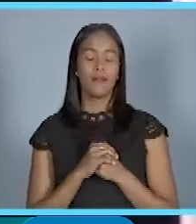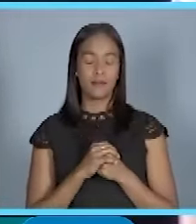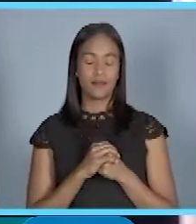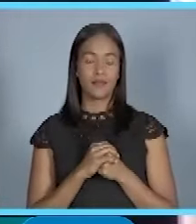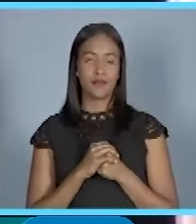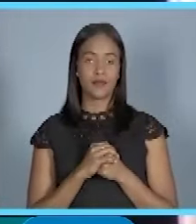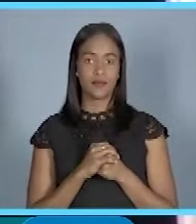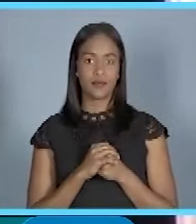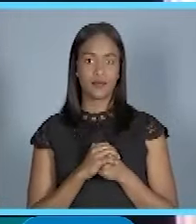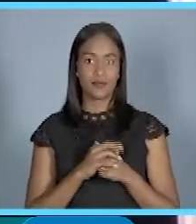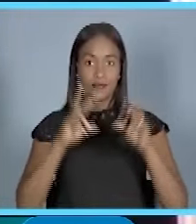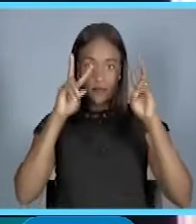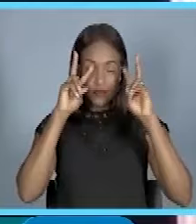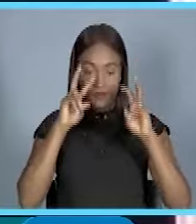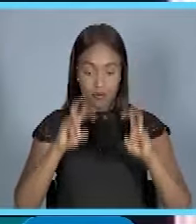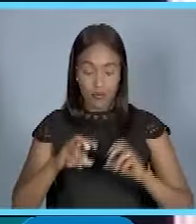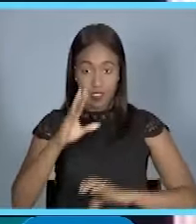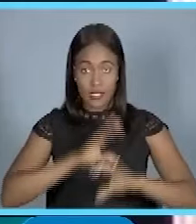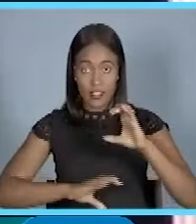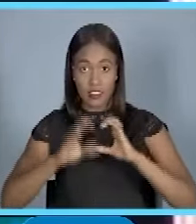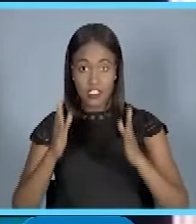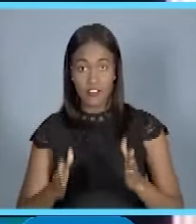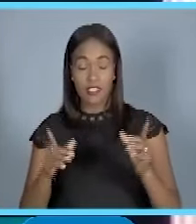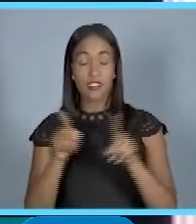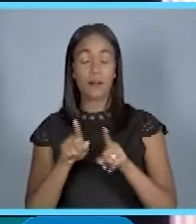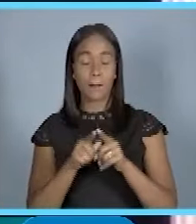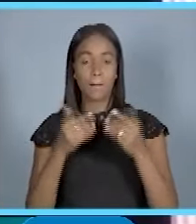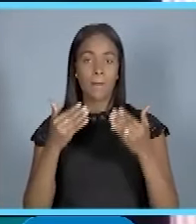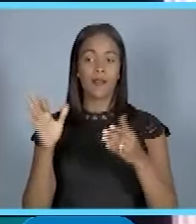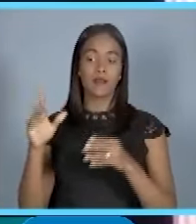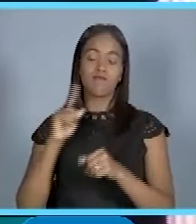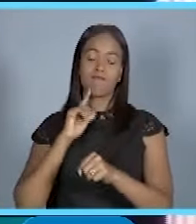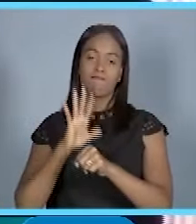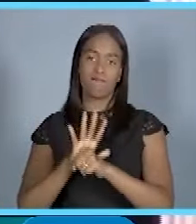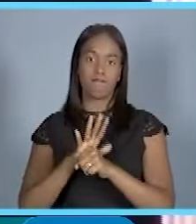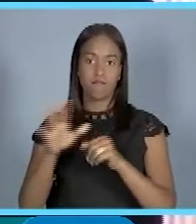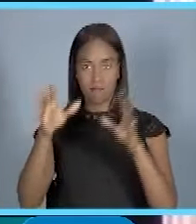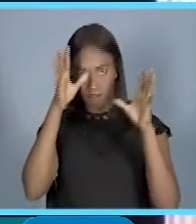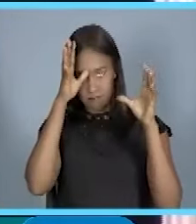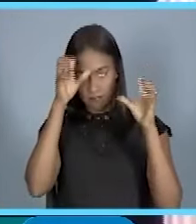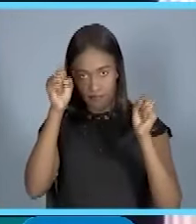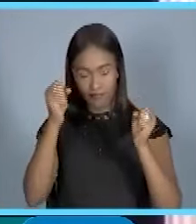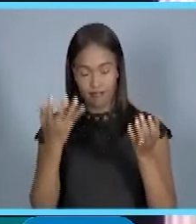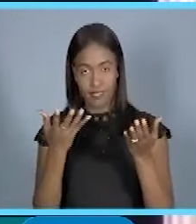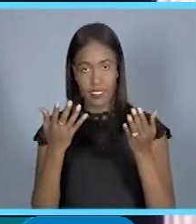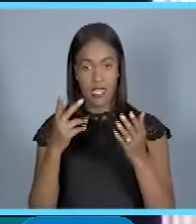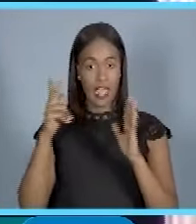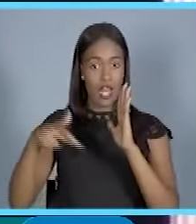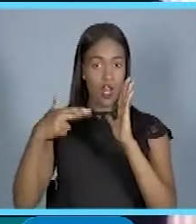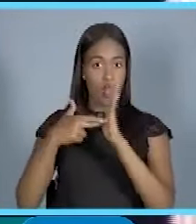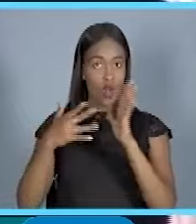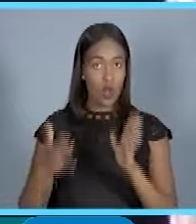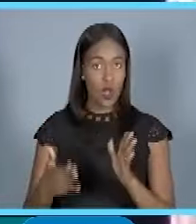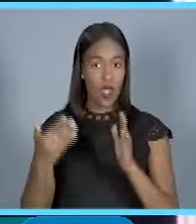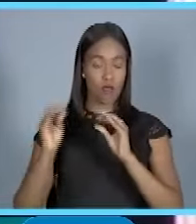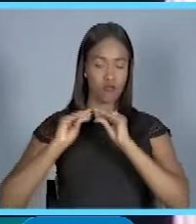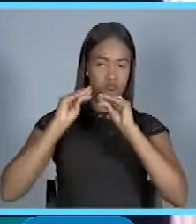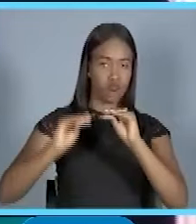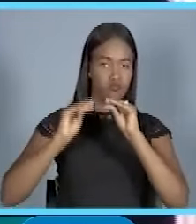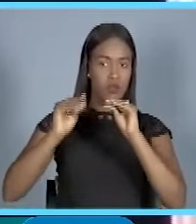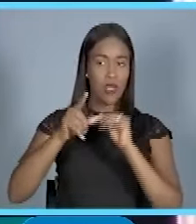El investigador científico también desarrolla la misión de maestro, el rol de formar a